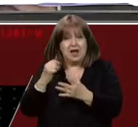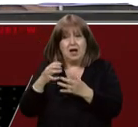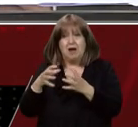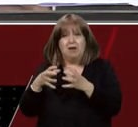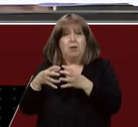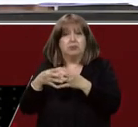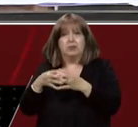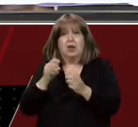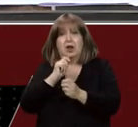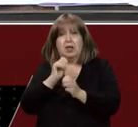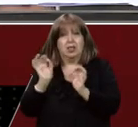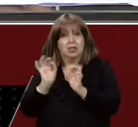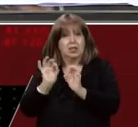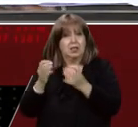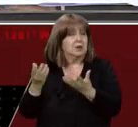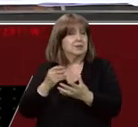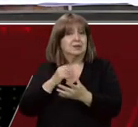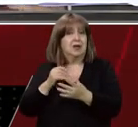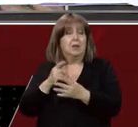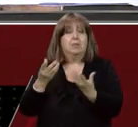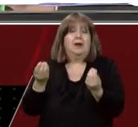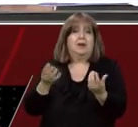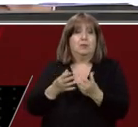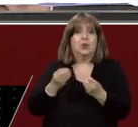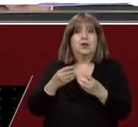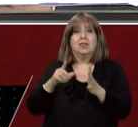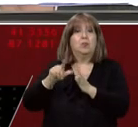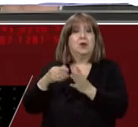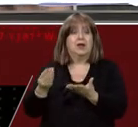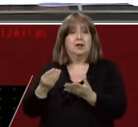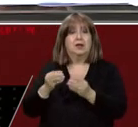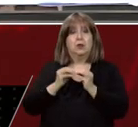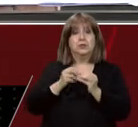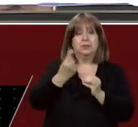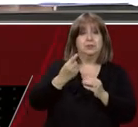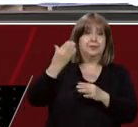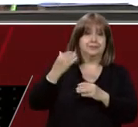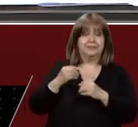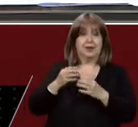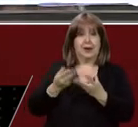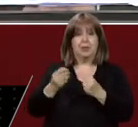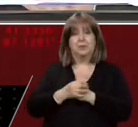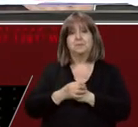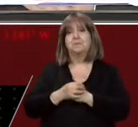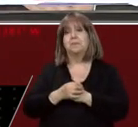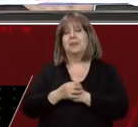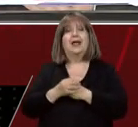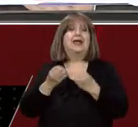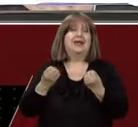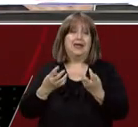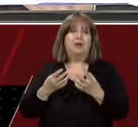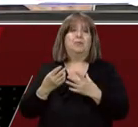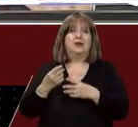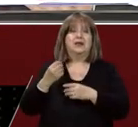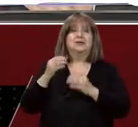que haya una diferencia tan grande? Al menos a los ojos de mucha gente. Básicamente, 9 imputadas por